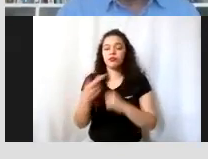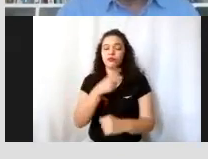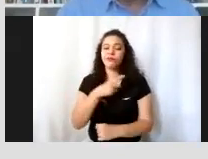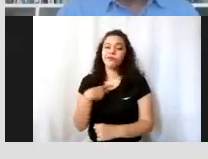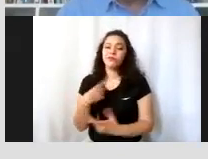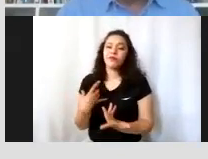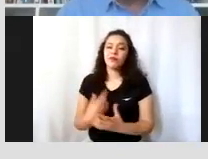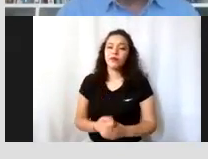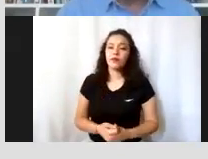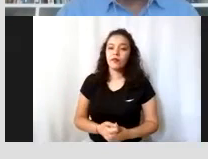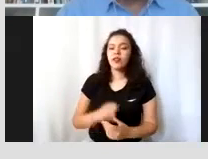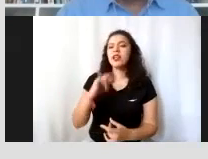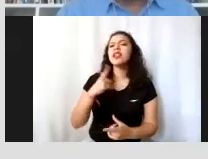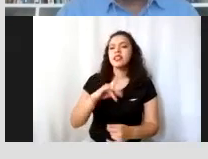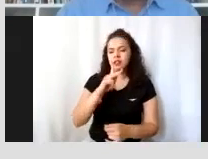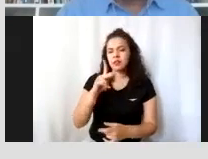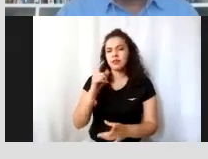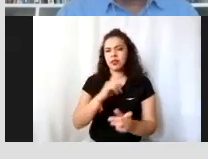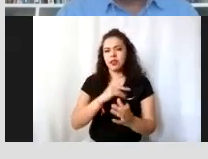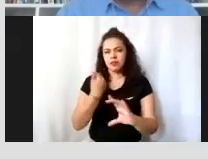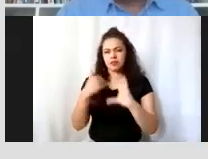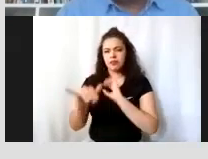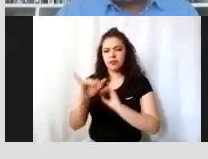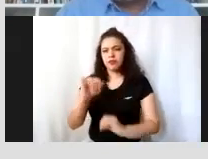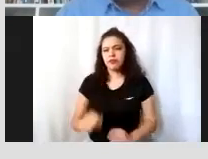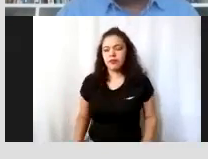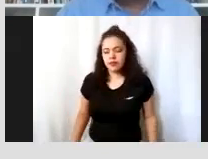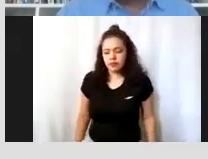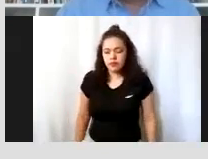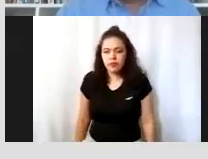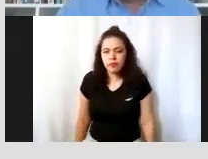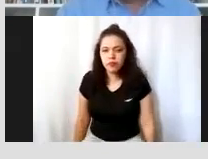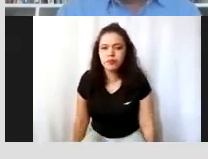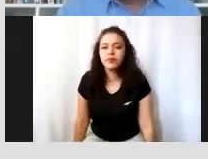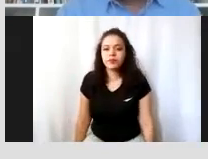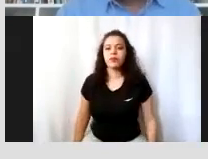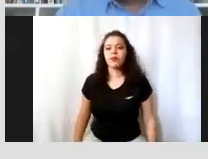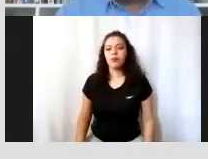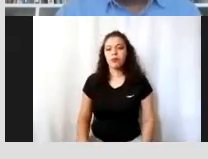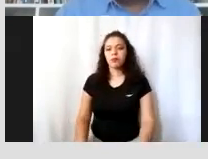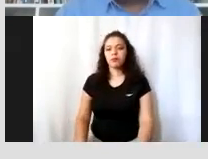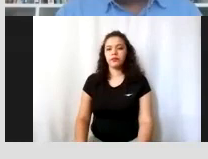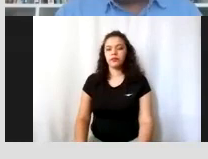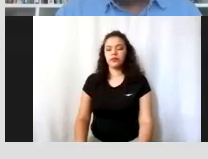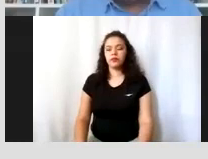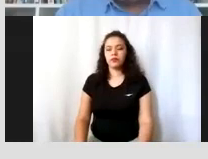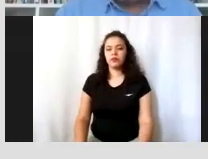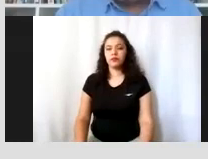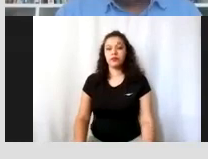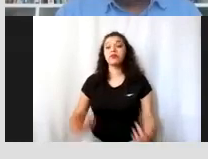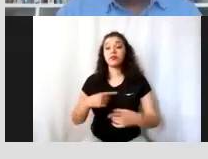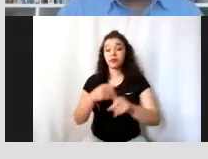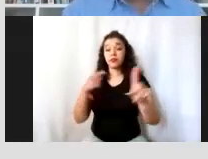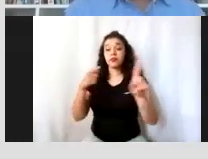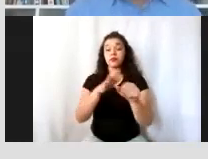sí, la vamos a compartir la presentación. Entonces, las finalidades deben de